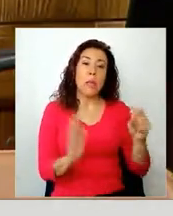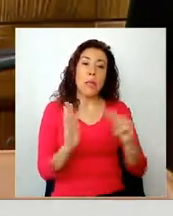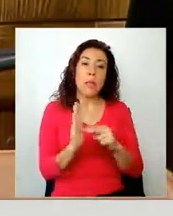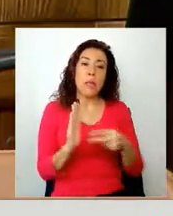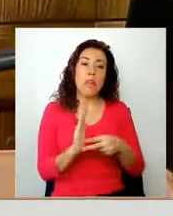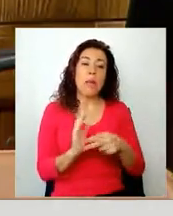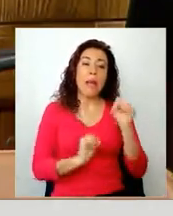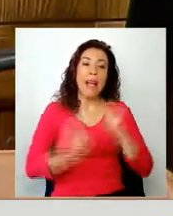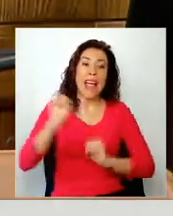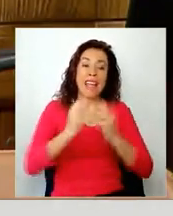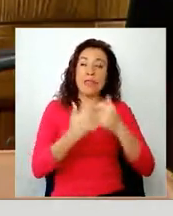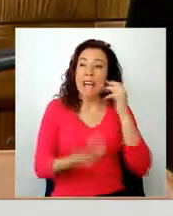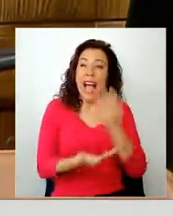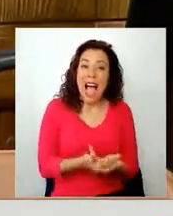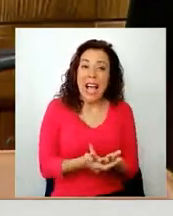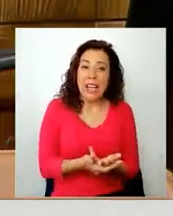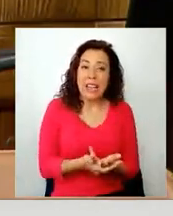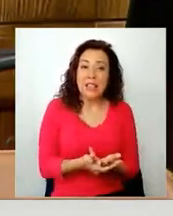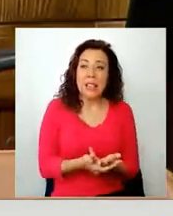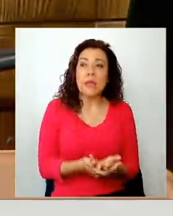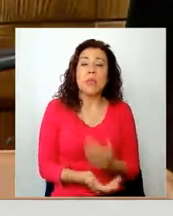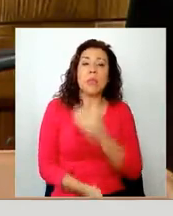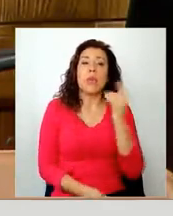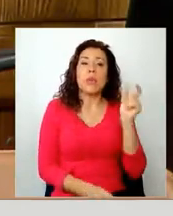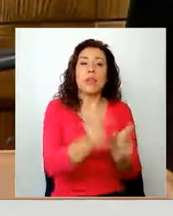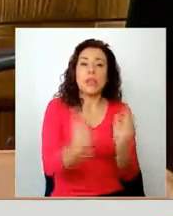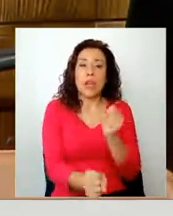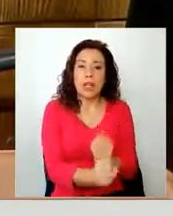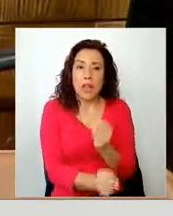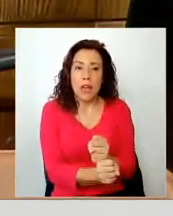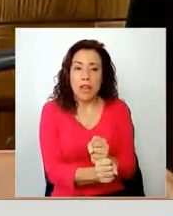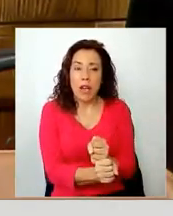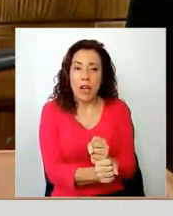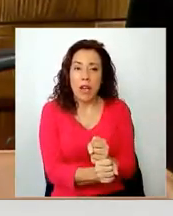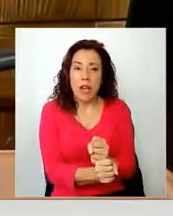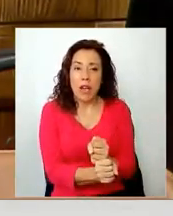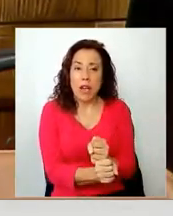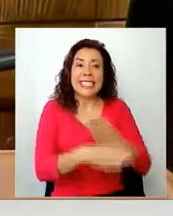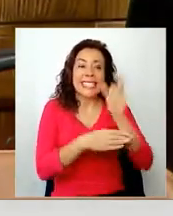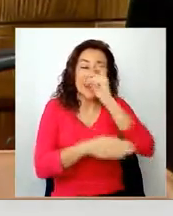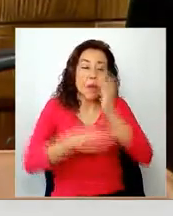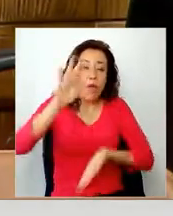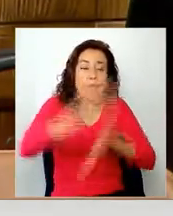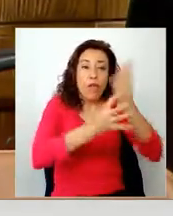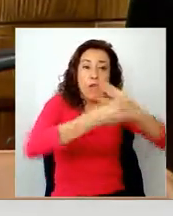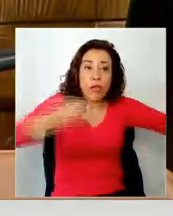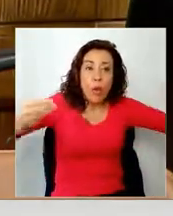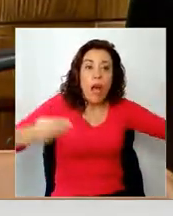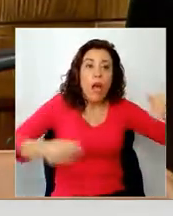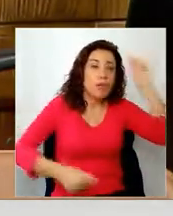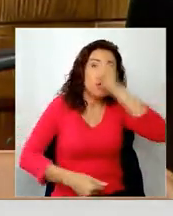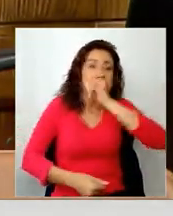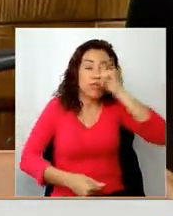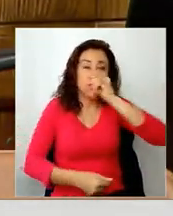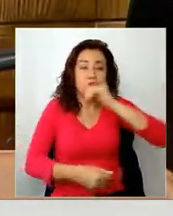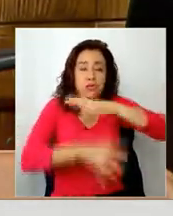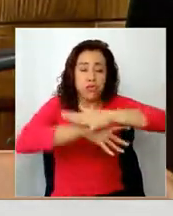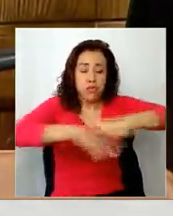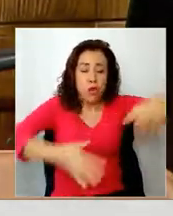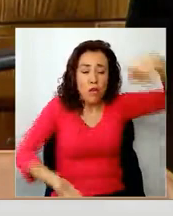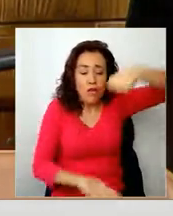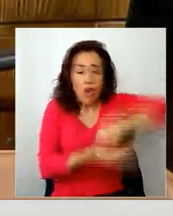como la muerte de trabajadores escapes de salmones contaminación del fondo marino y un largo